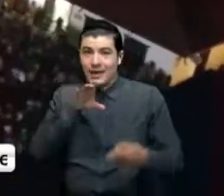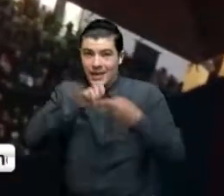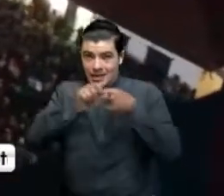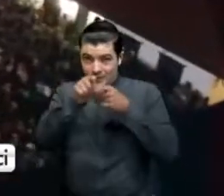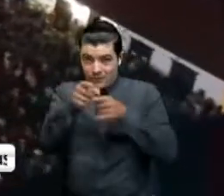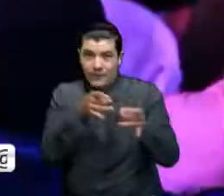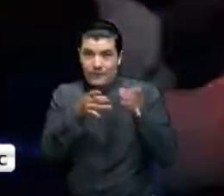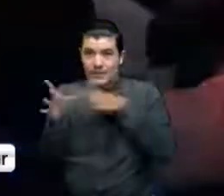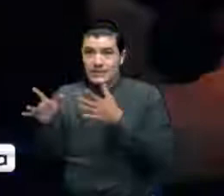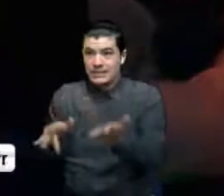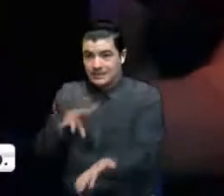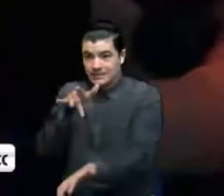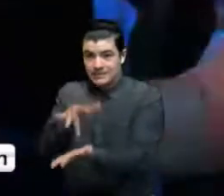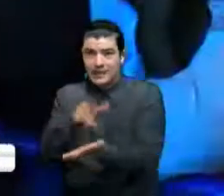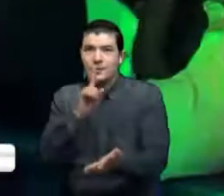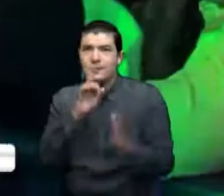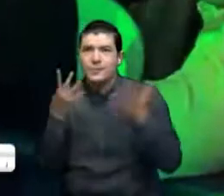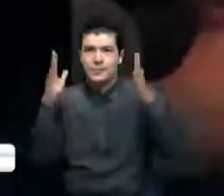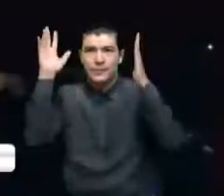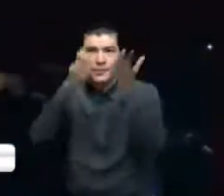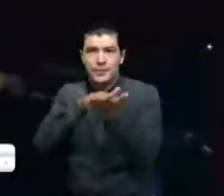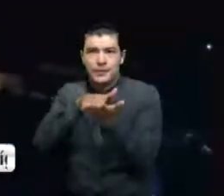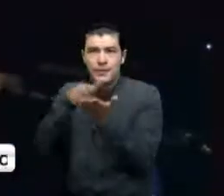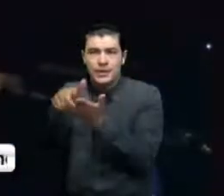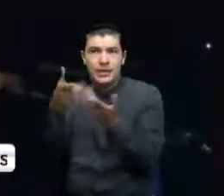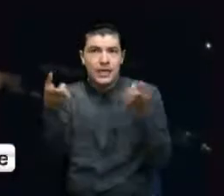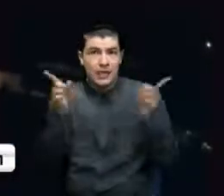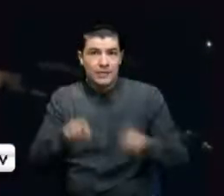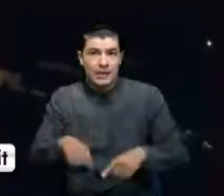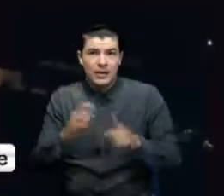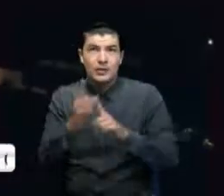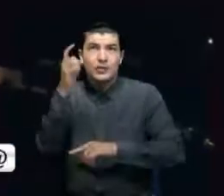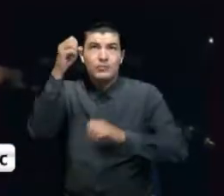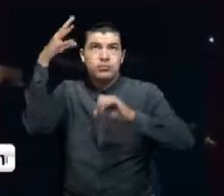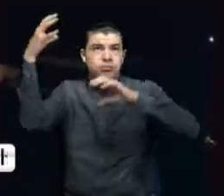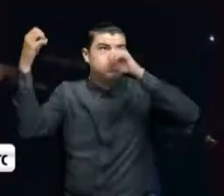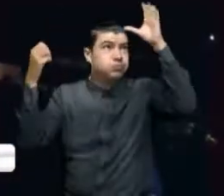contará con la presencia de artistas nacionales y una quema de pólvora en el parque principal.